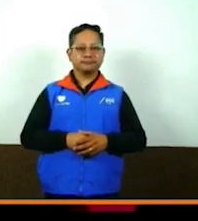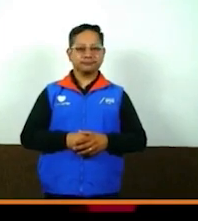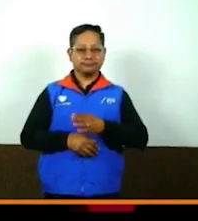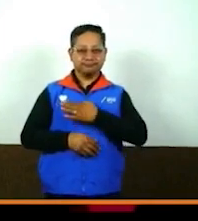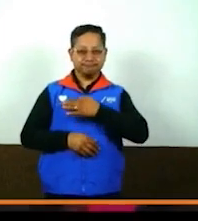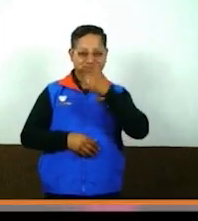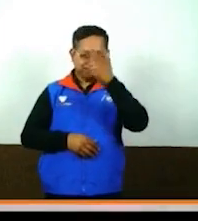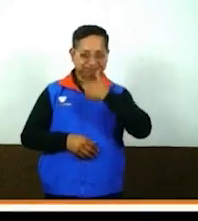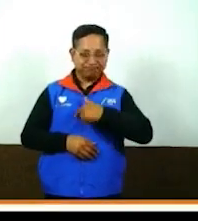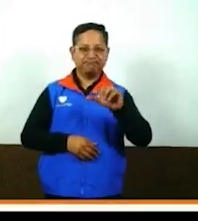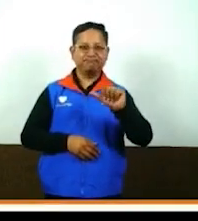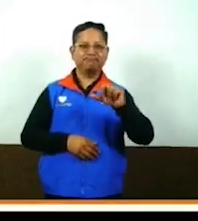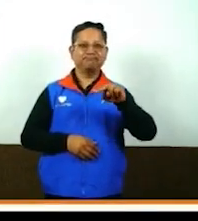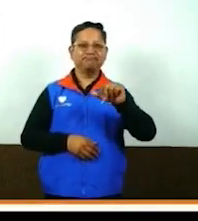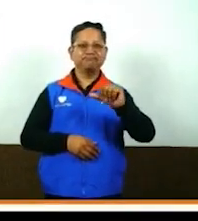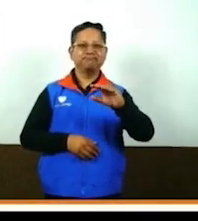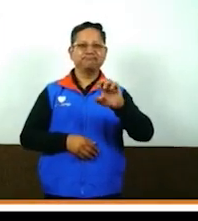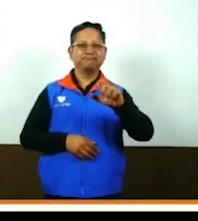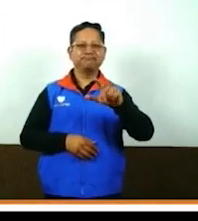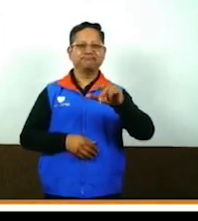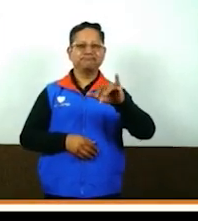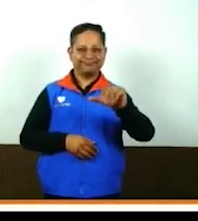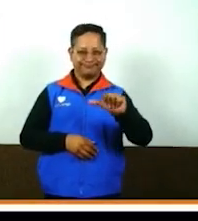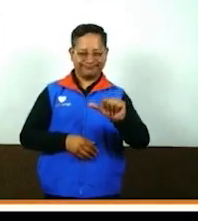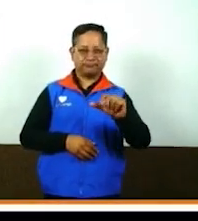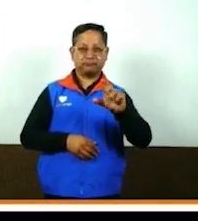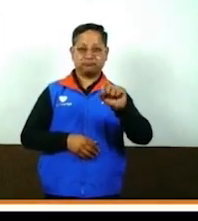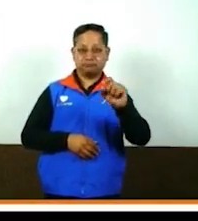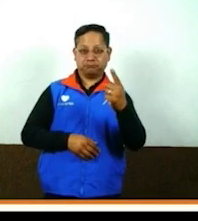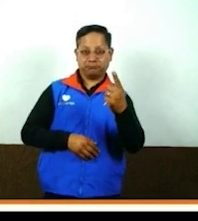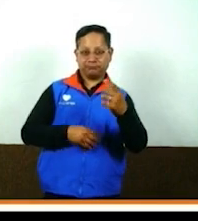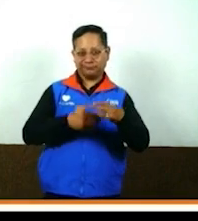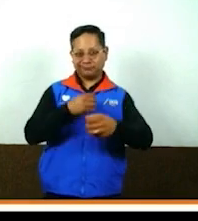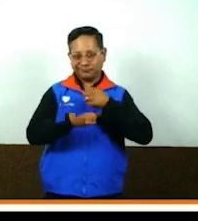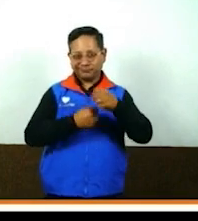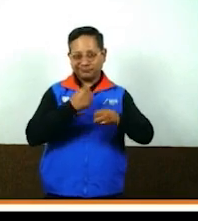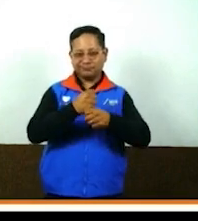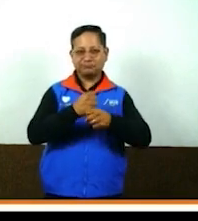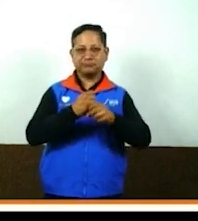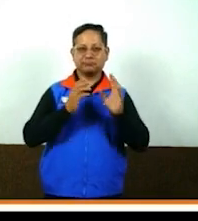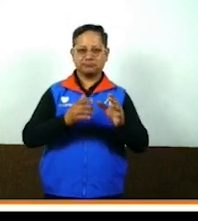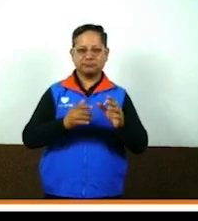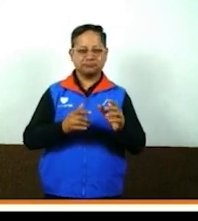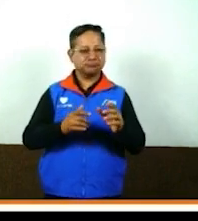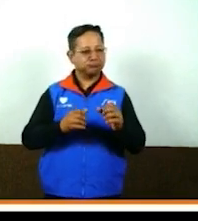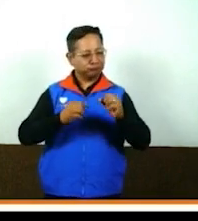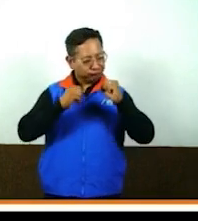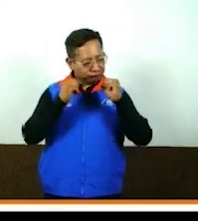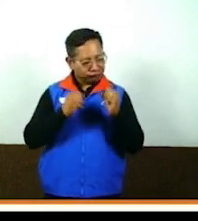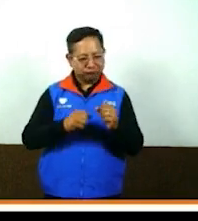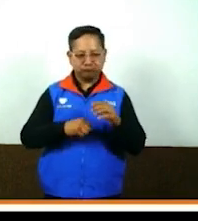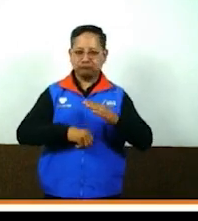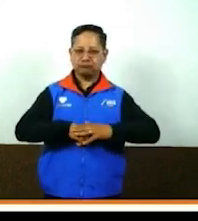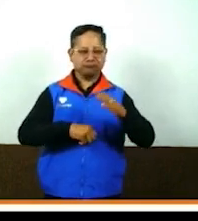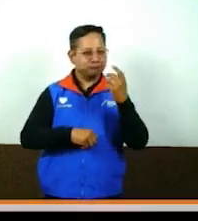Buenas noches, Ana Cecilia Cabrera de Interprotección, 21 años consecutivos, seguro, seguro, vamos por